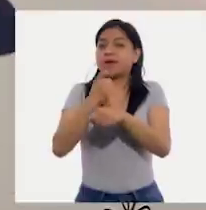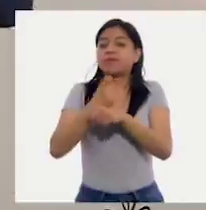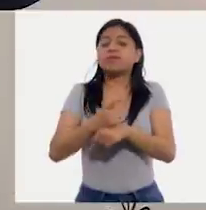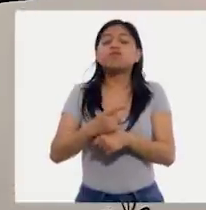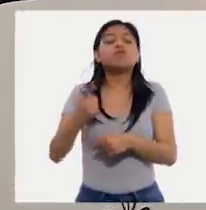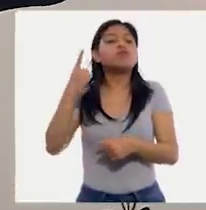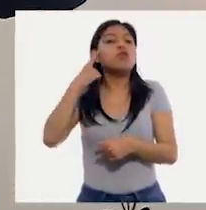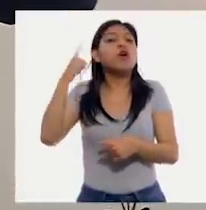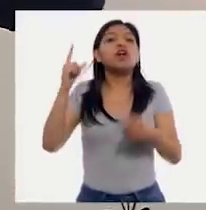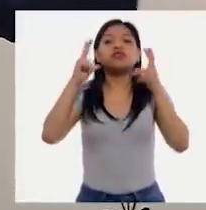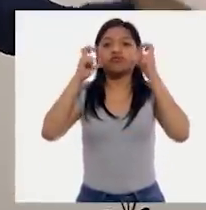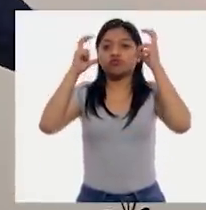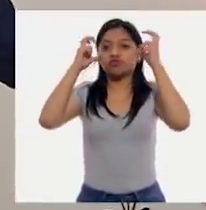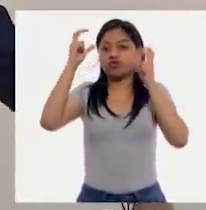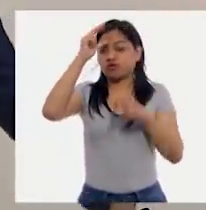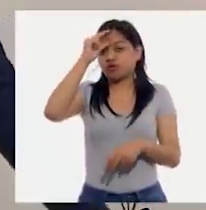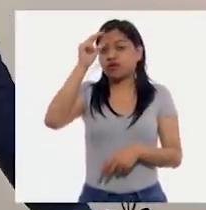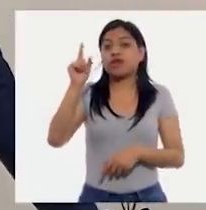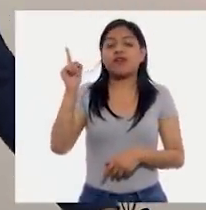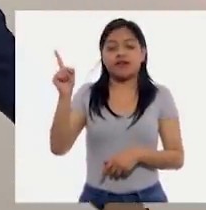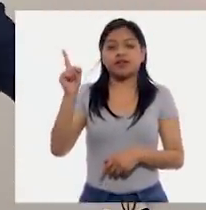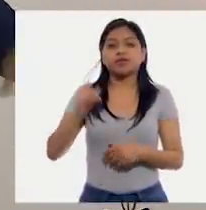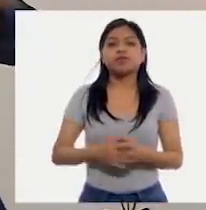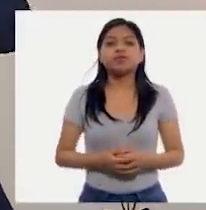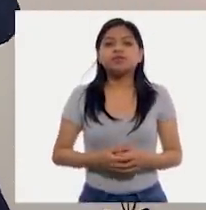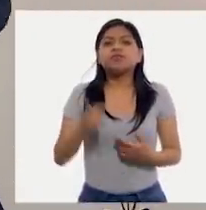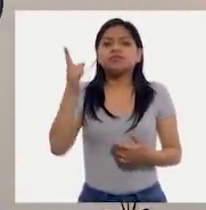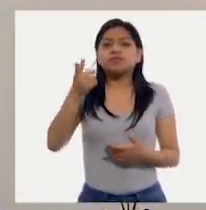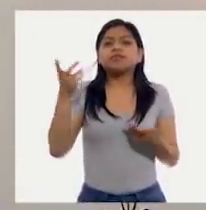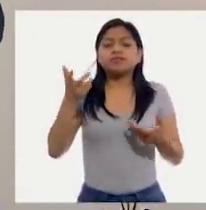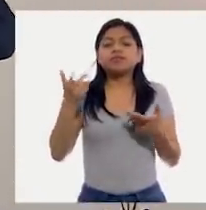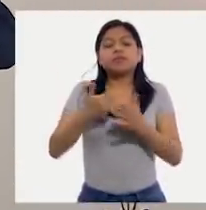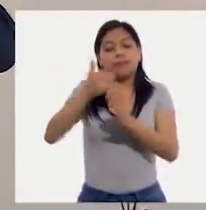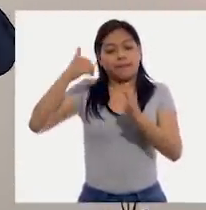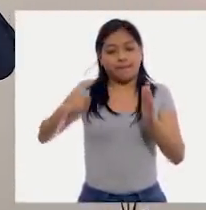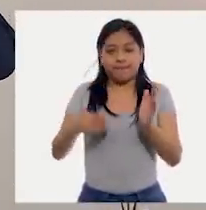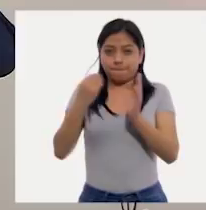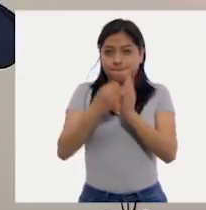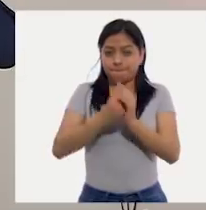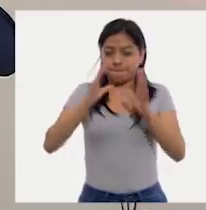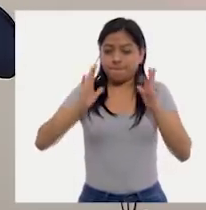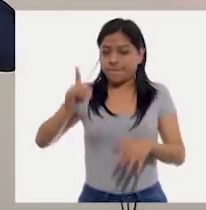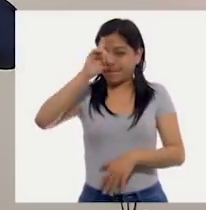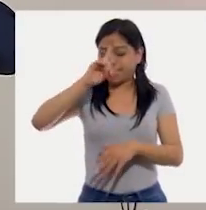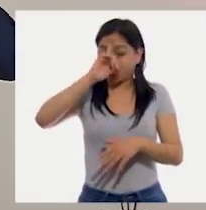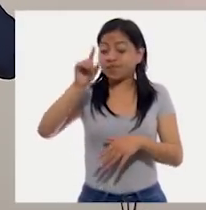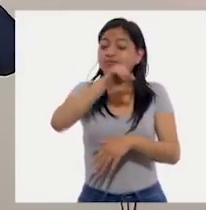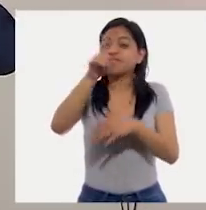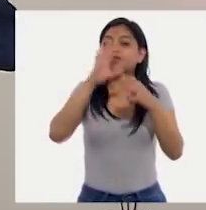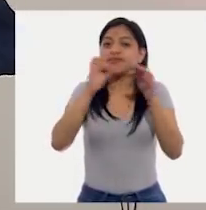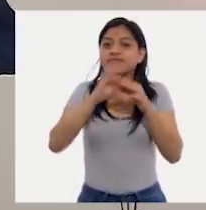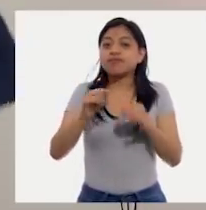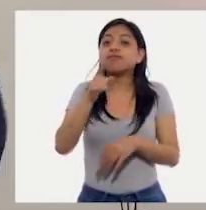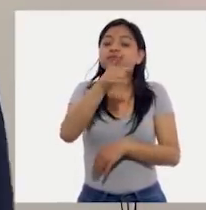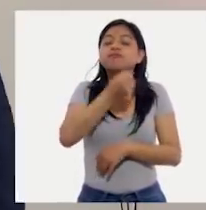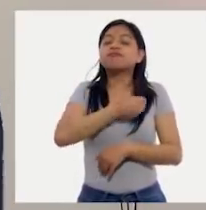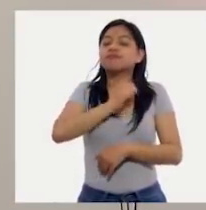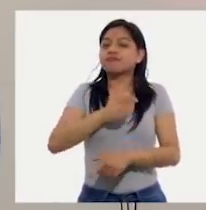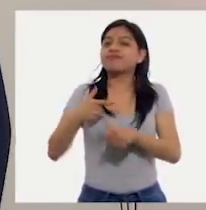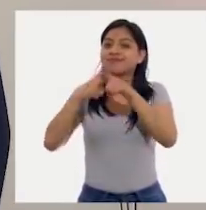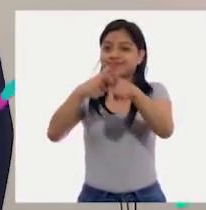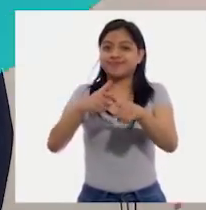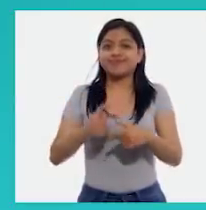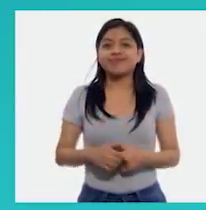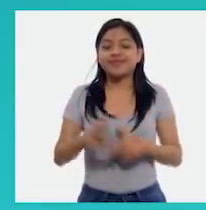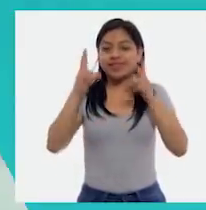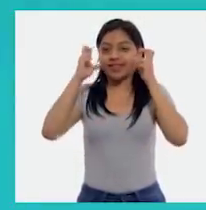a un ajolote que se llama Jolisto y que tiene preparado para nosotros unos consejos para conservarnos en salud. ¡Adelante,